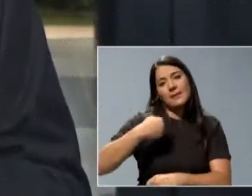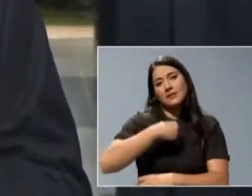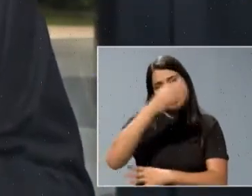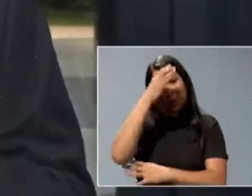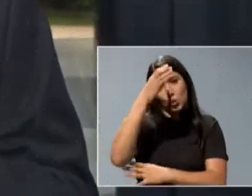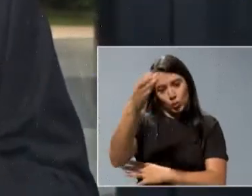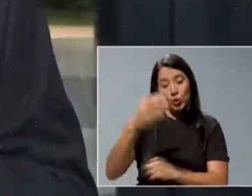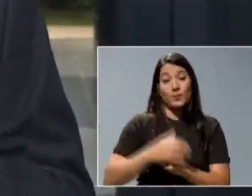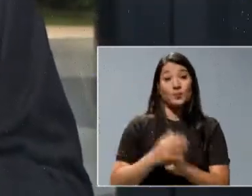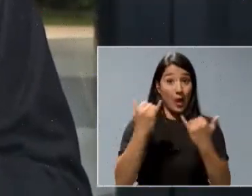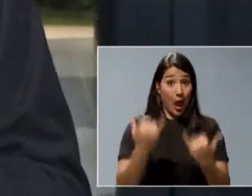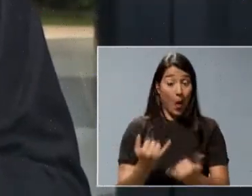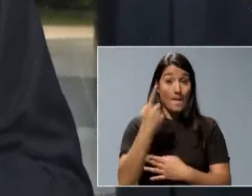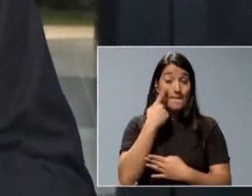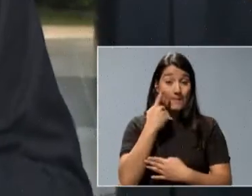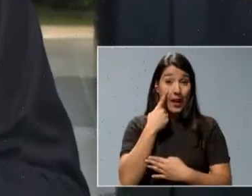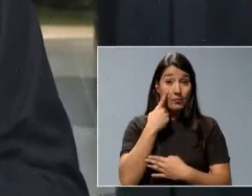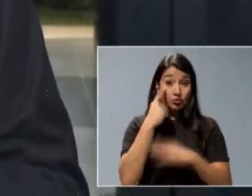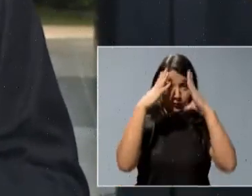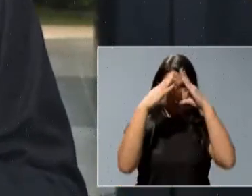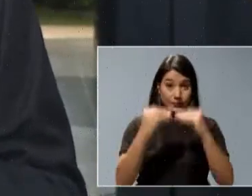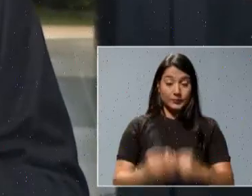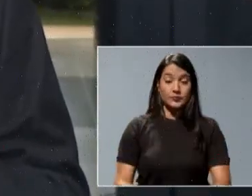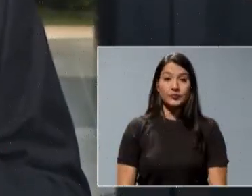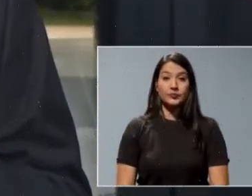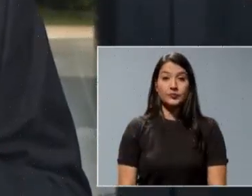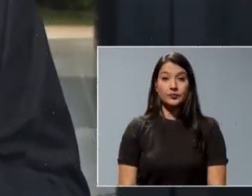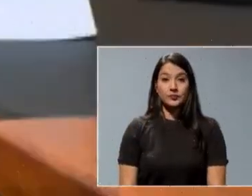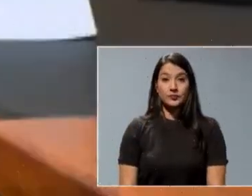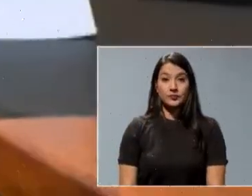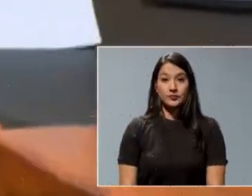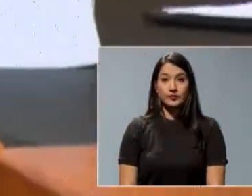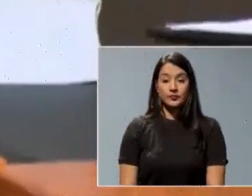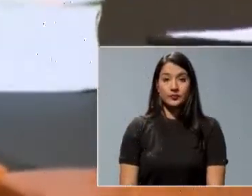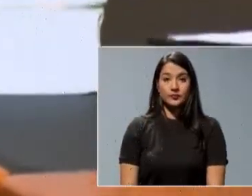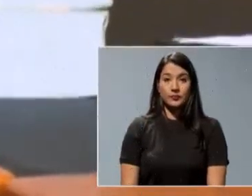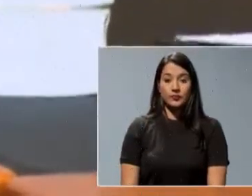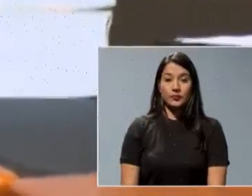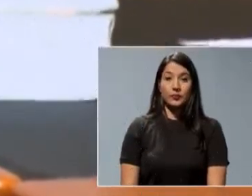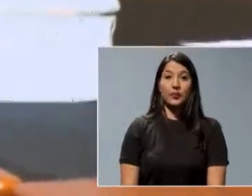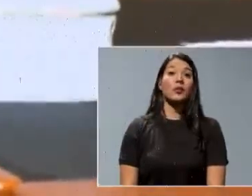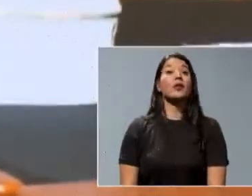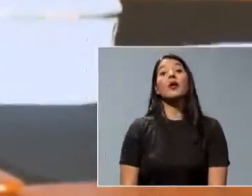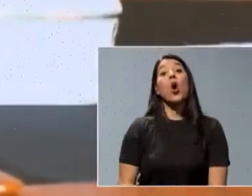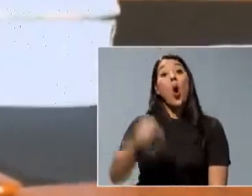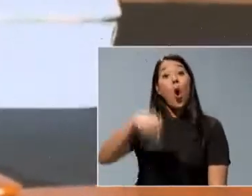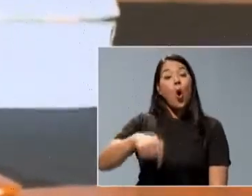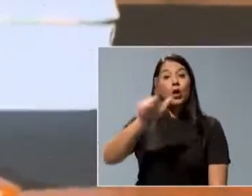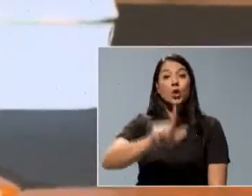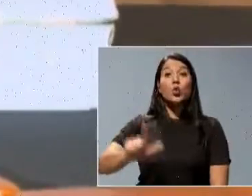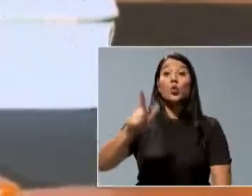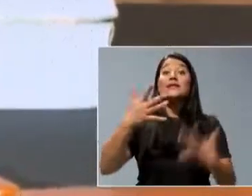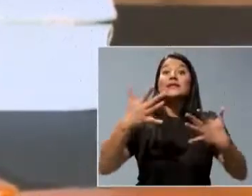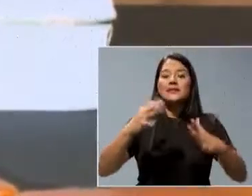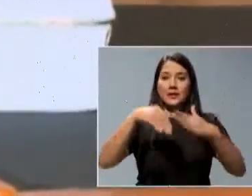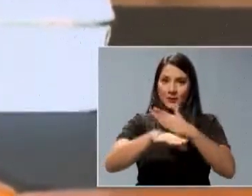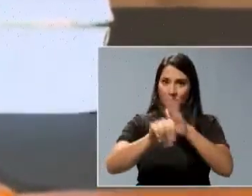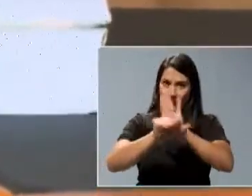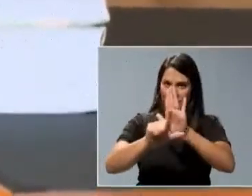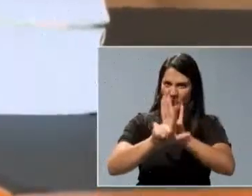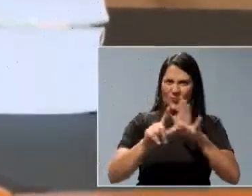esas partidas. Veamos a continuación la siguiente nota. Este lunes estará ya en la agenda del plenario